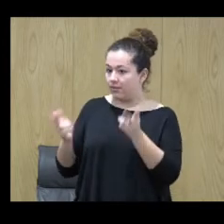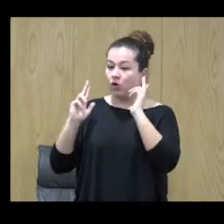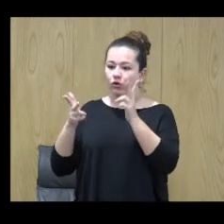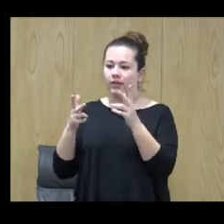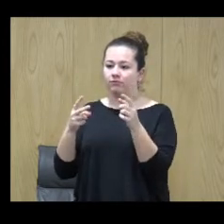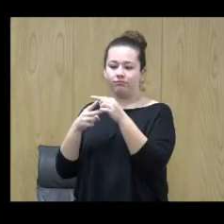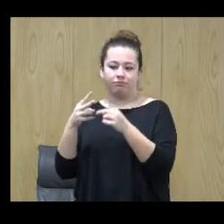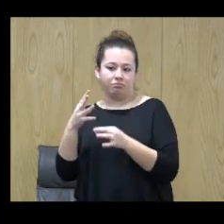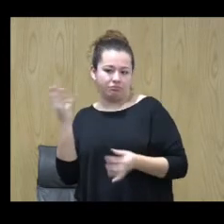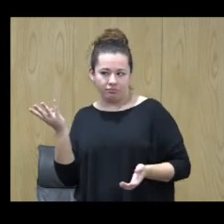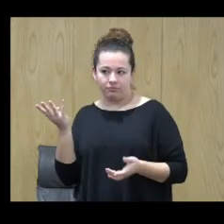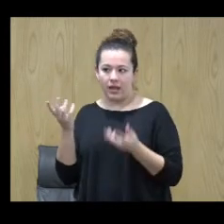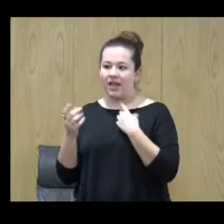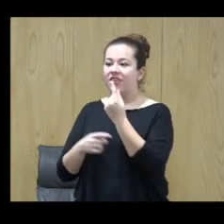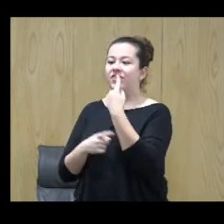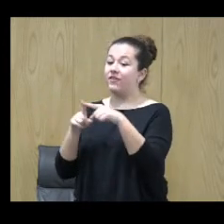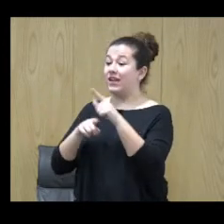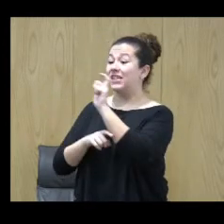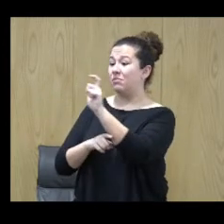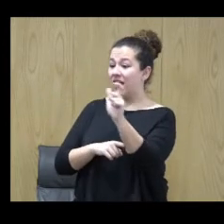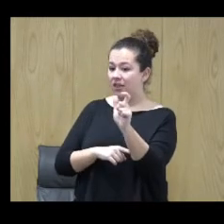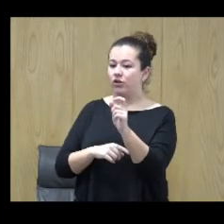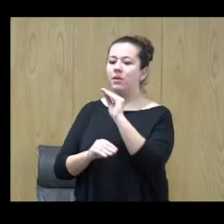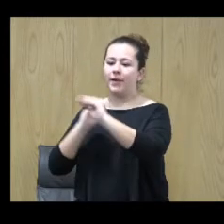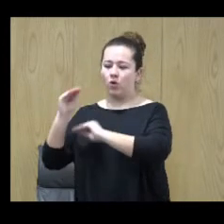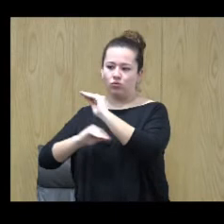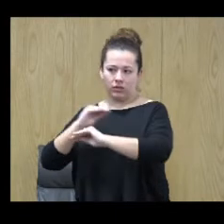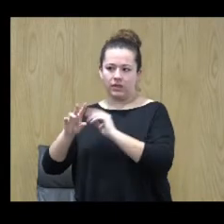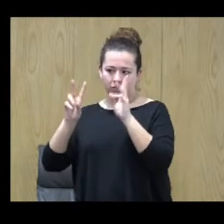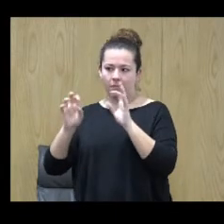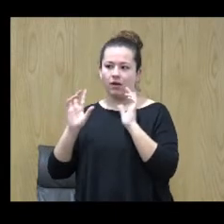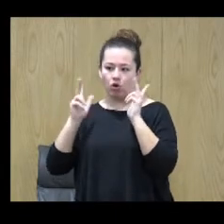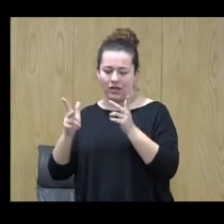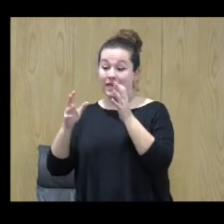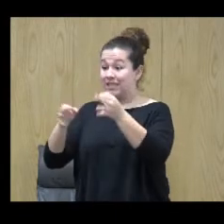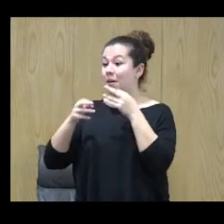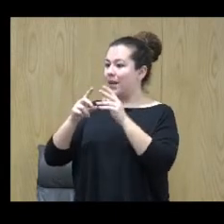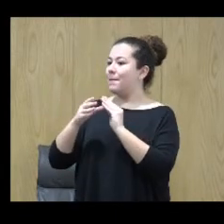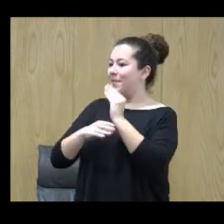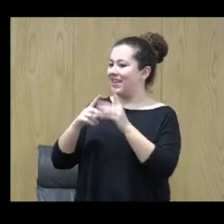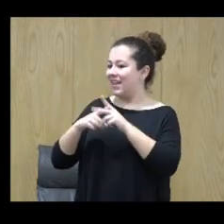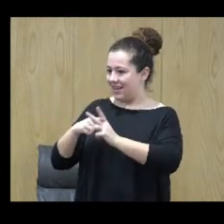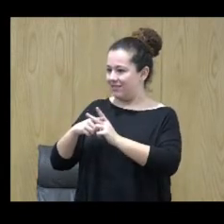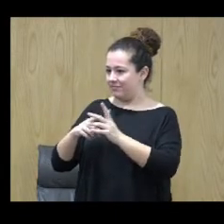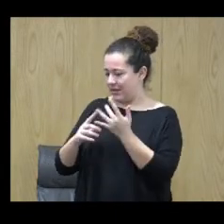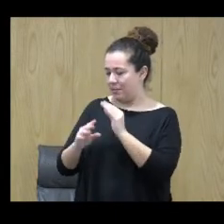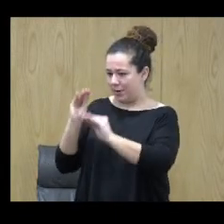características, son ciertos precios y hay preguntas que se le van haciendo sobre eso, ¿no? Siempre disponen del material presente cuando le hacemos las preguntas. Tenéis otro, por